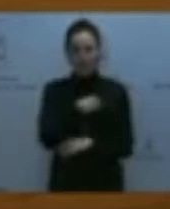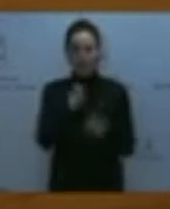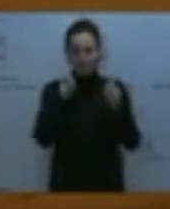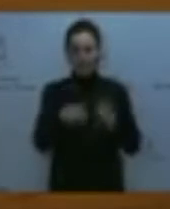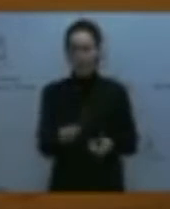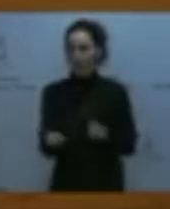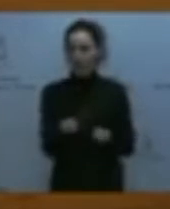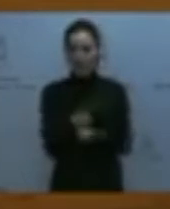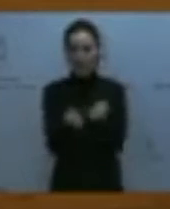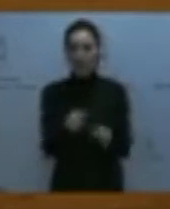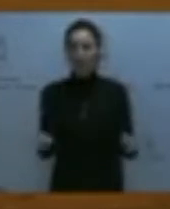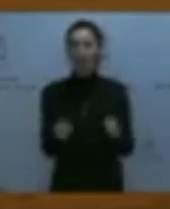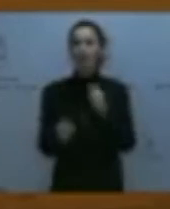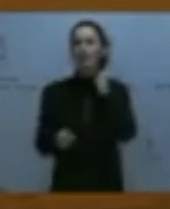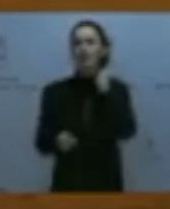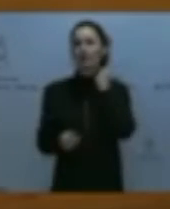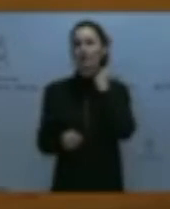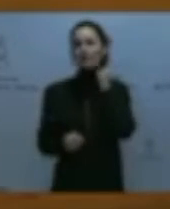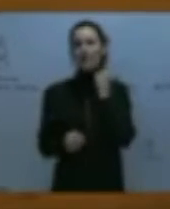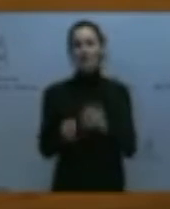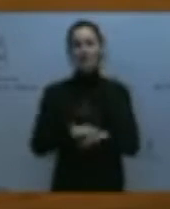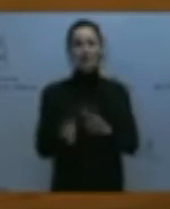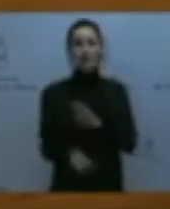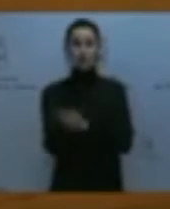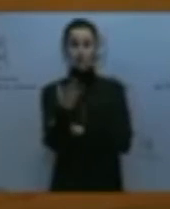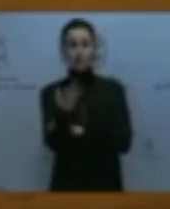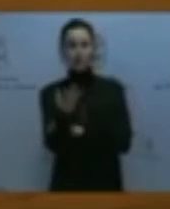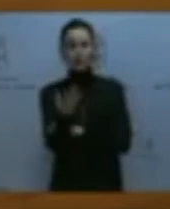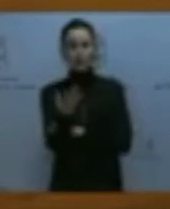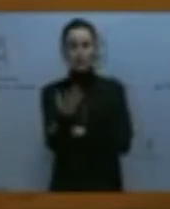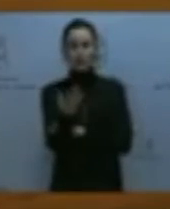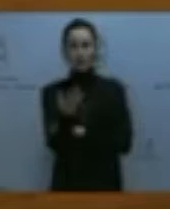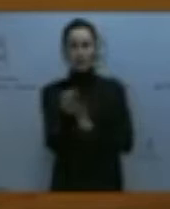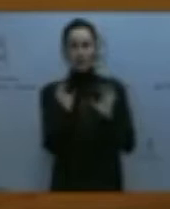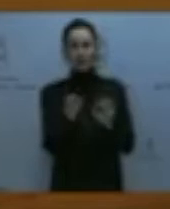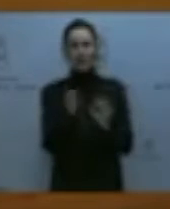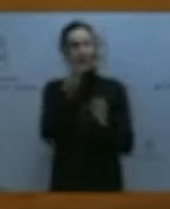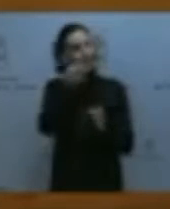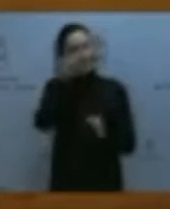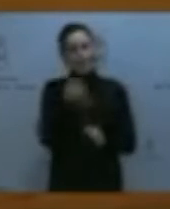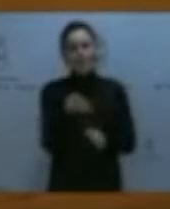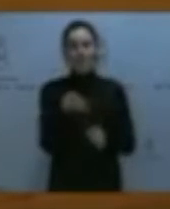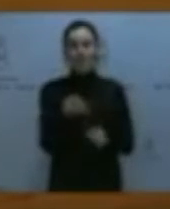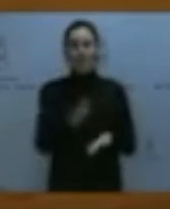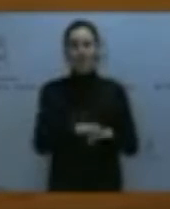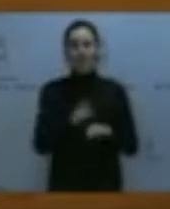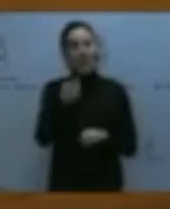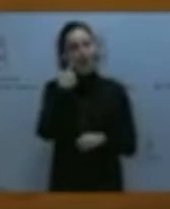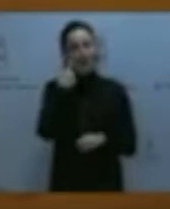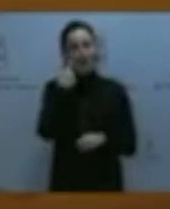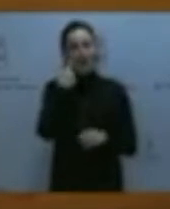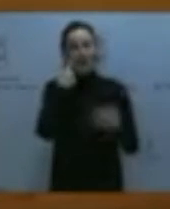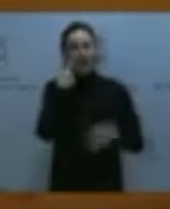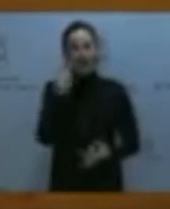Las normas están para crear unos controles reales que tienen que tener unas vigilancias reales. Si